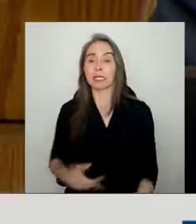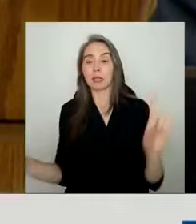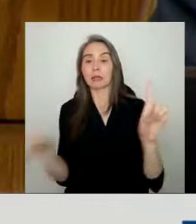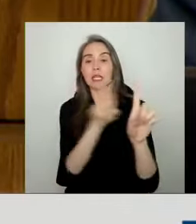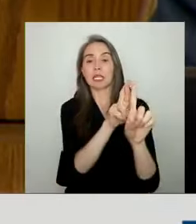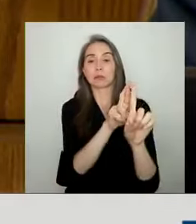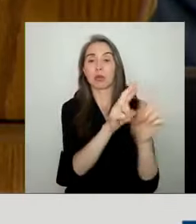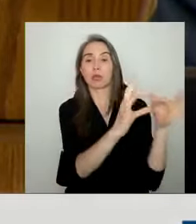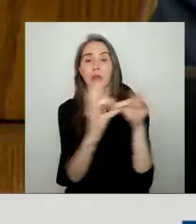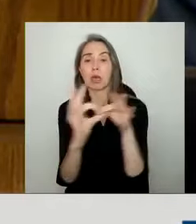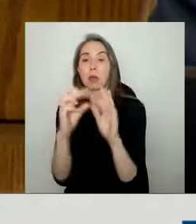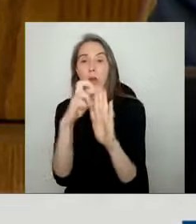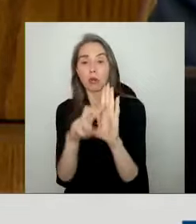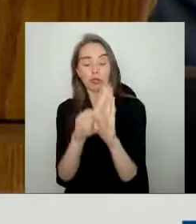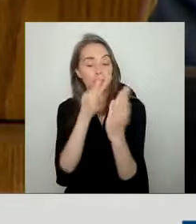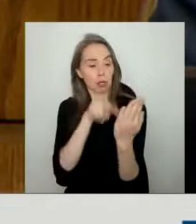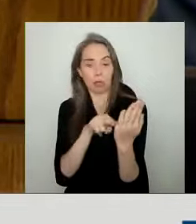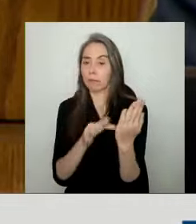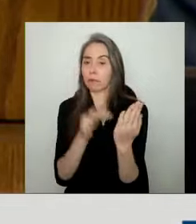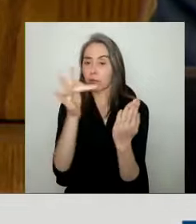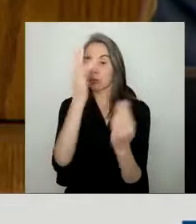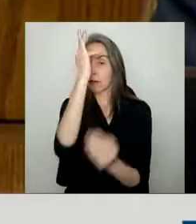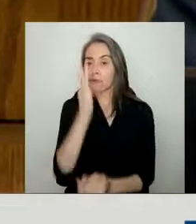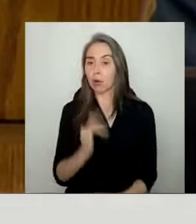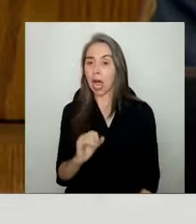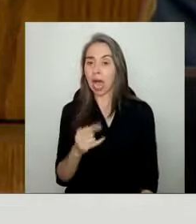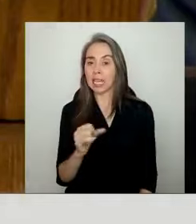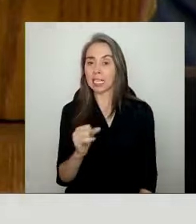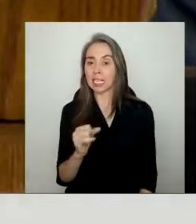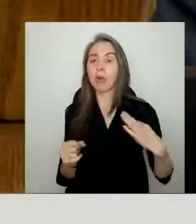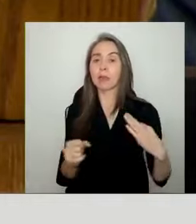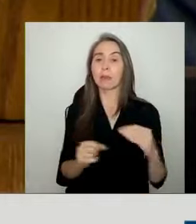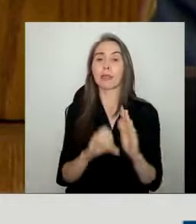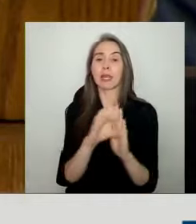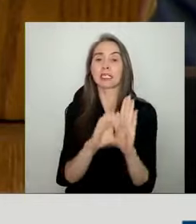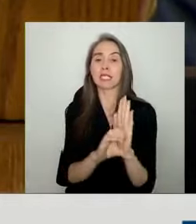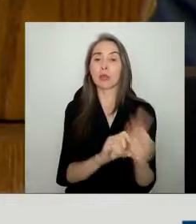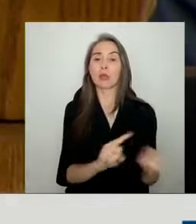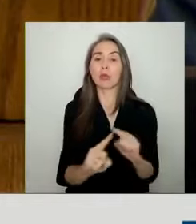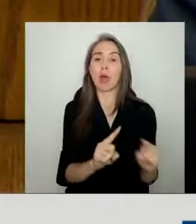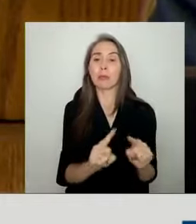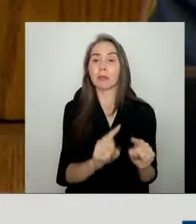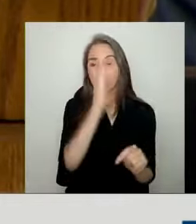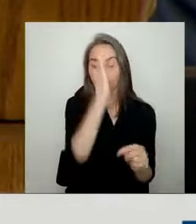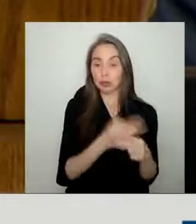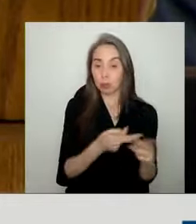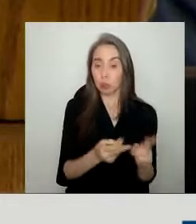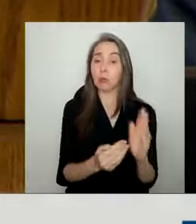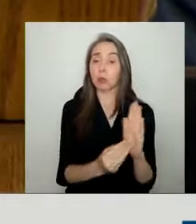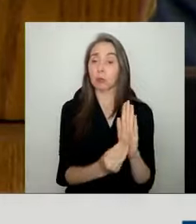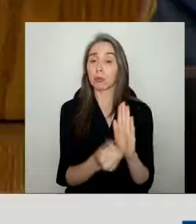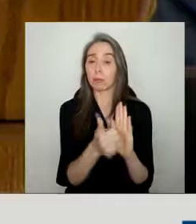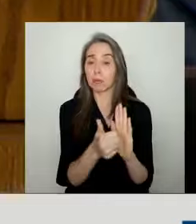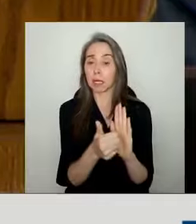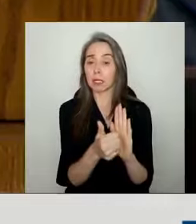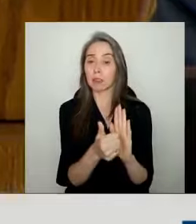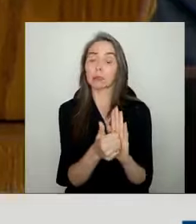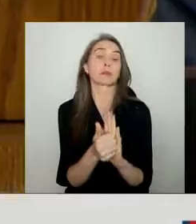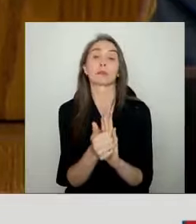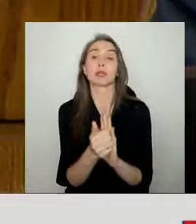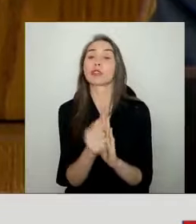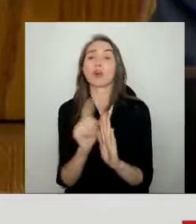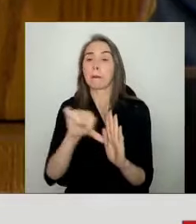establece eh funcionarios de la agencia estarán sujetos al estatuto administrativo lo que parece adecuado ya que trasladar inadecuado Perdón